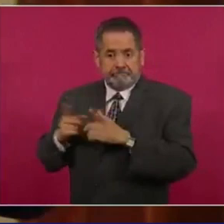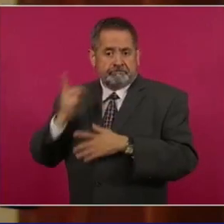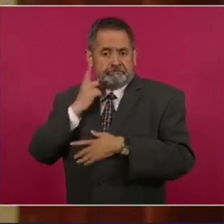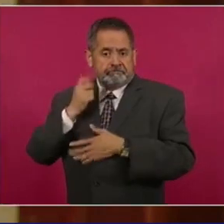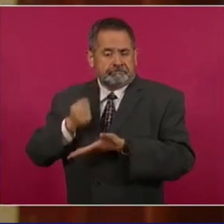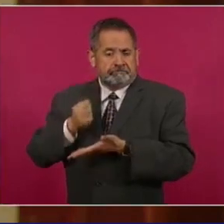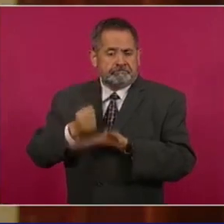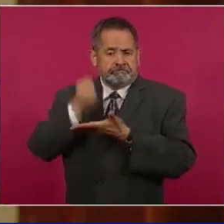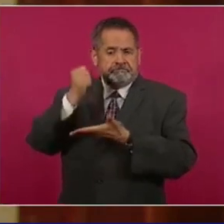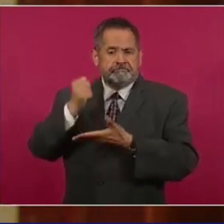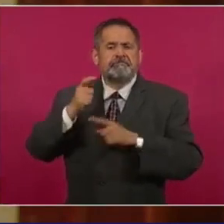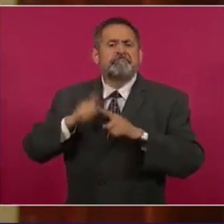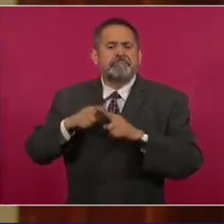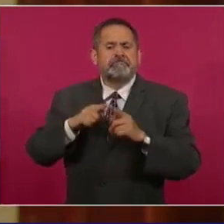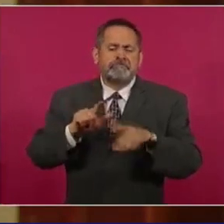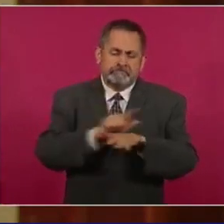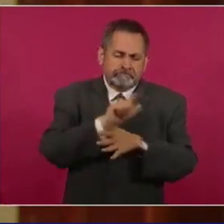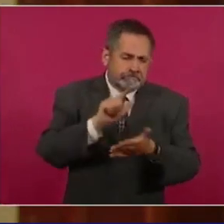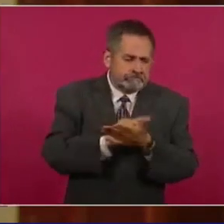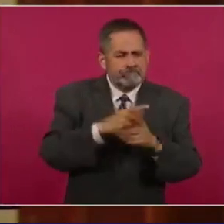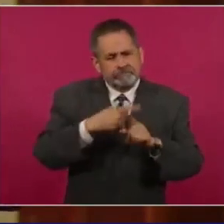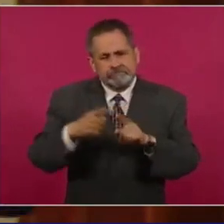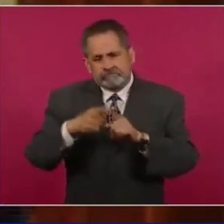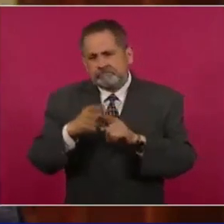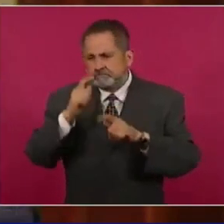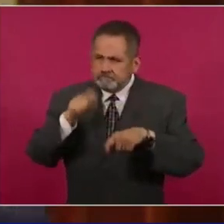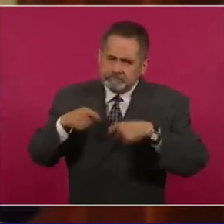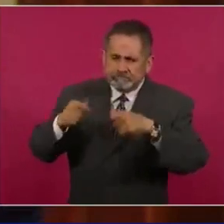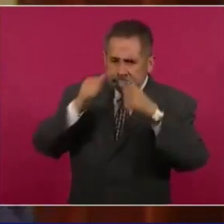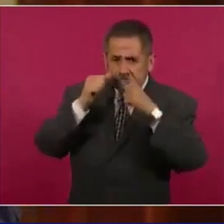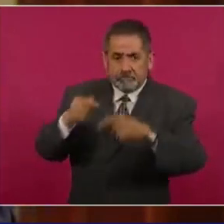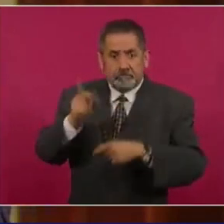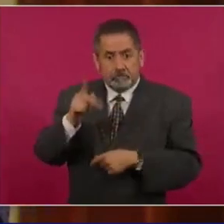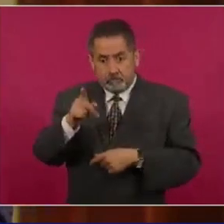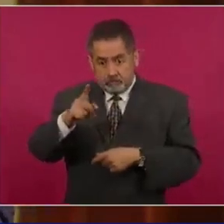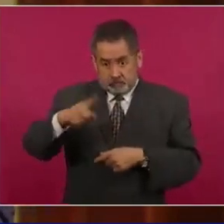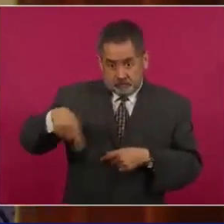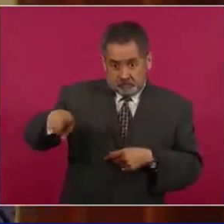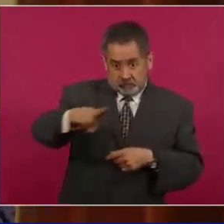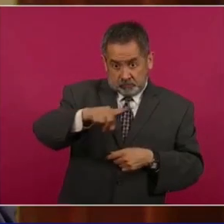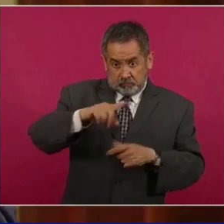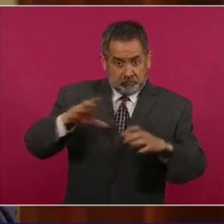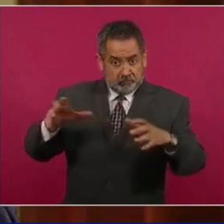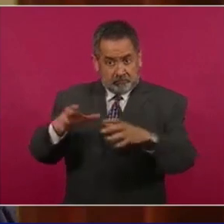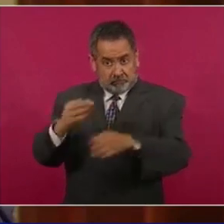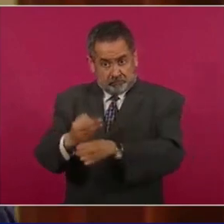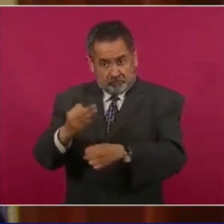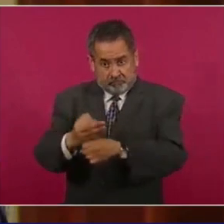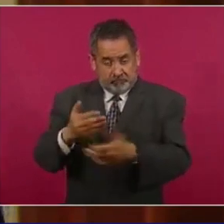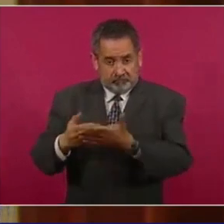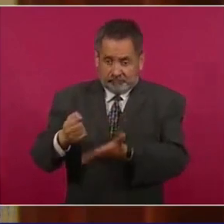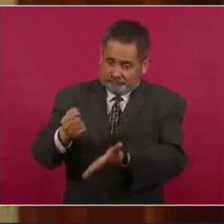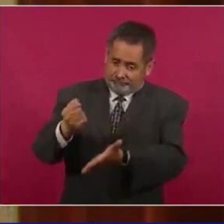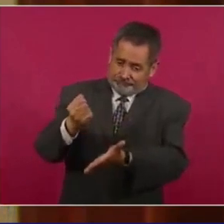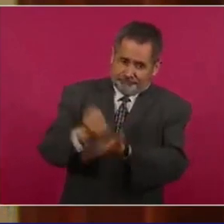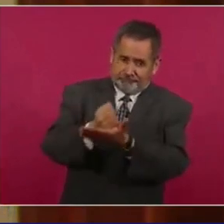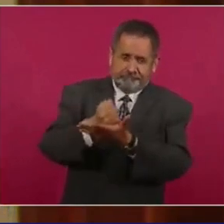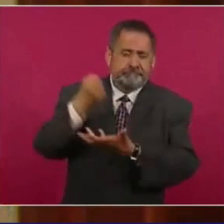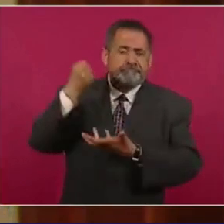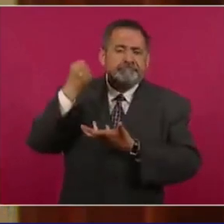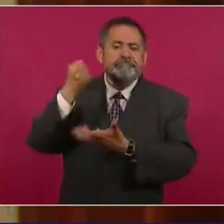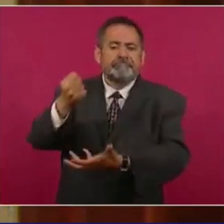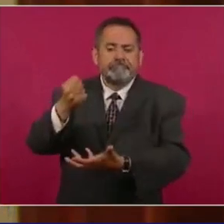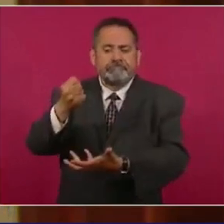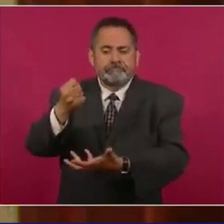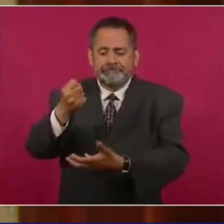aprobó las reformas sociales, pero ustedes aprobaron el